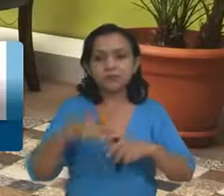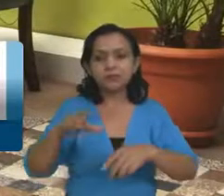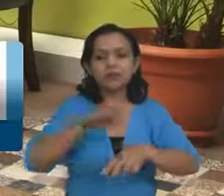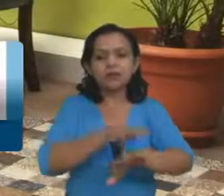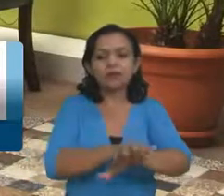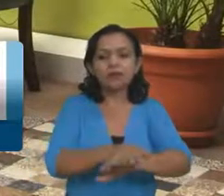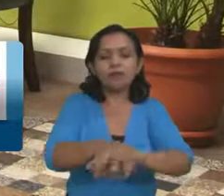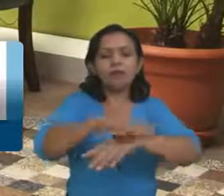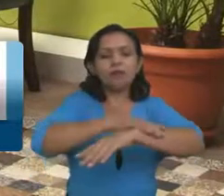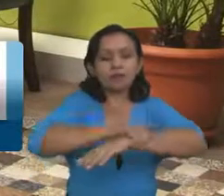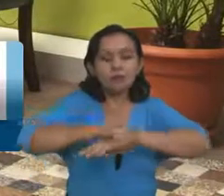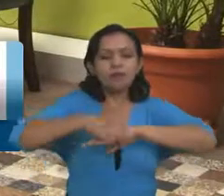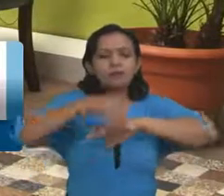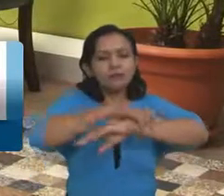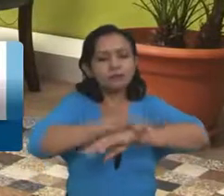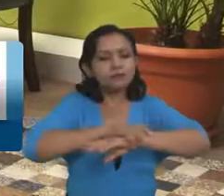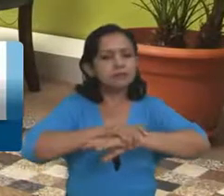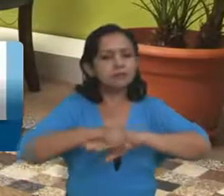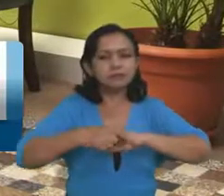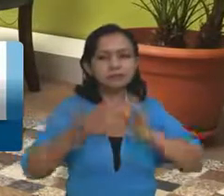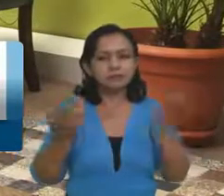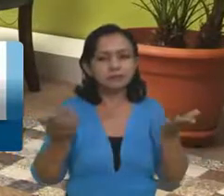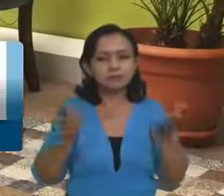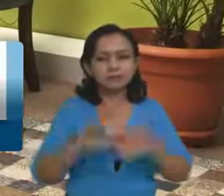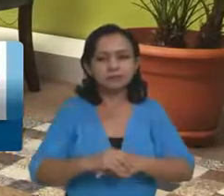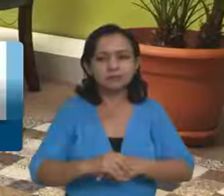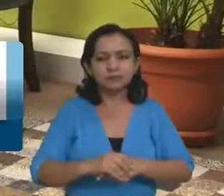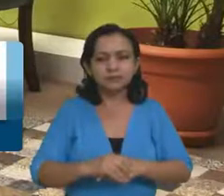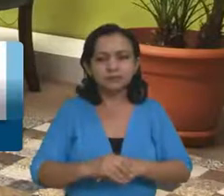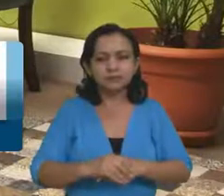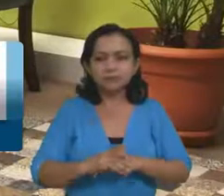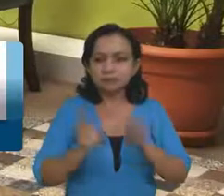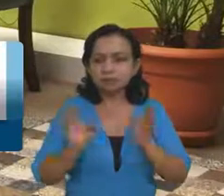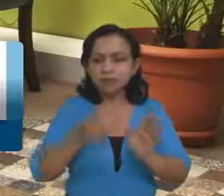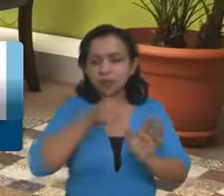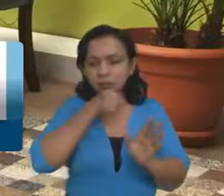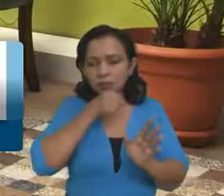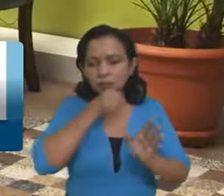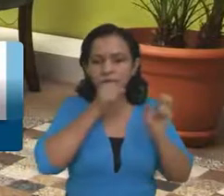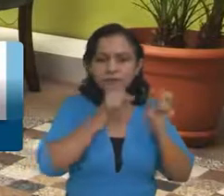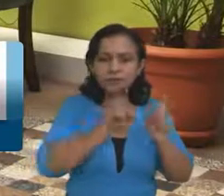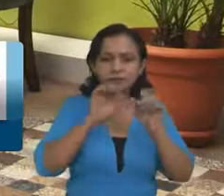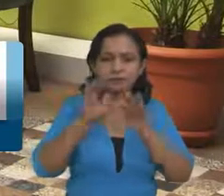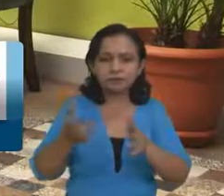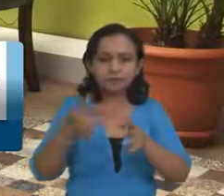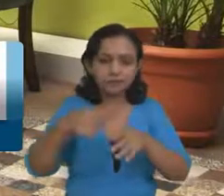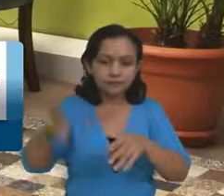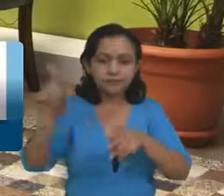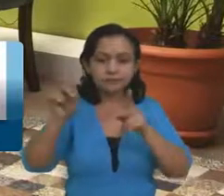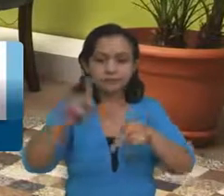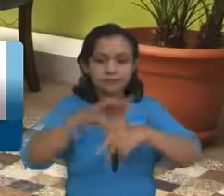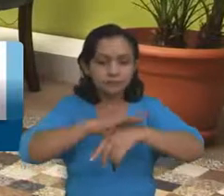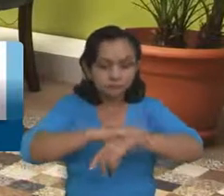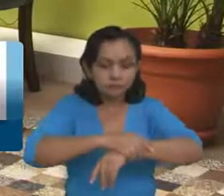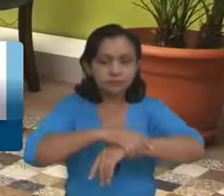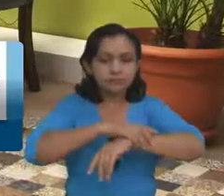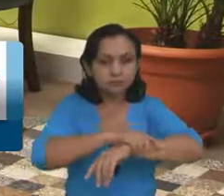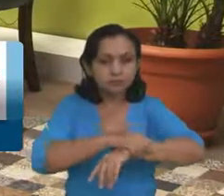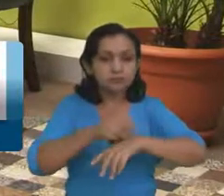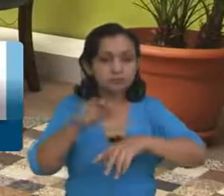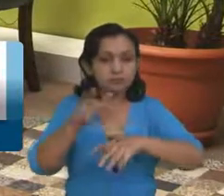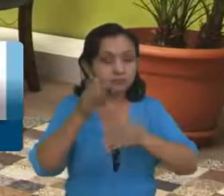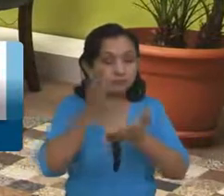Eso es tradicional de antes, sí, ¿verdad? Sí, sí, claro. De nuestra abuelita, nuestro abuelito, que te mandan donde un sobador. Viene la persona, hace lo que